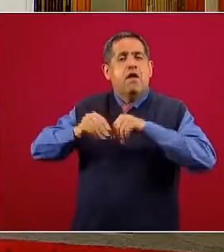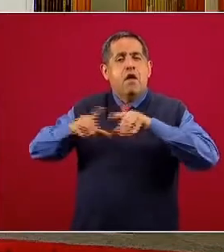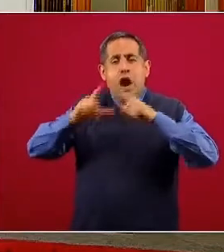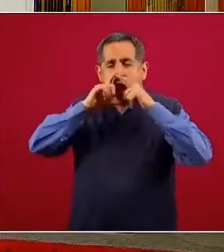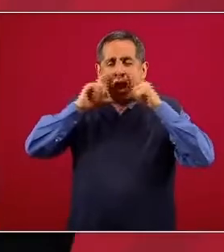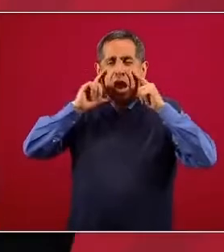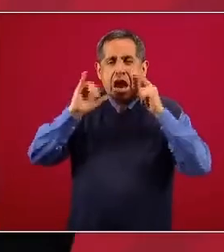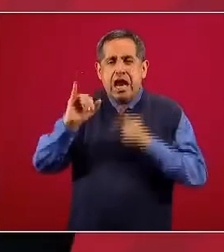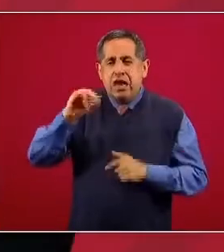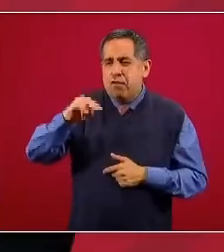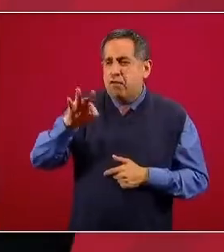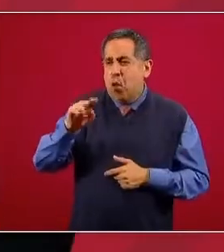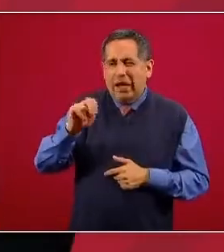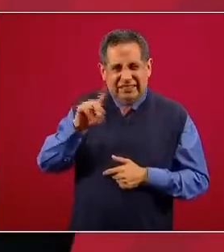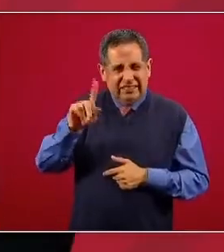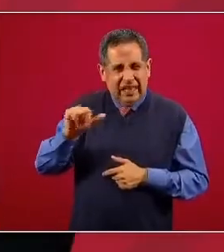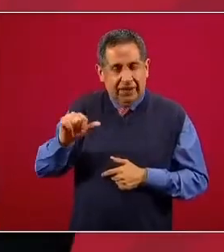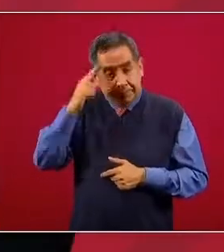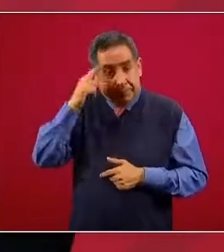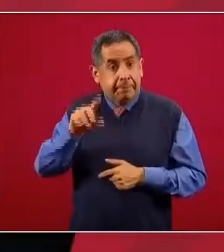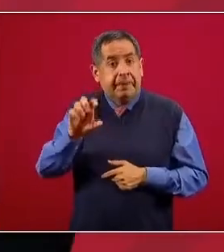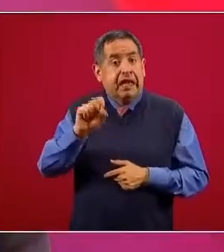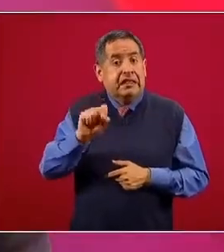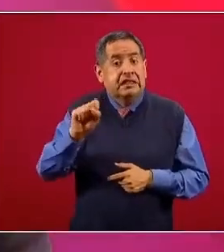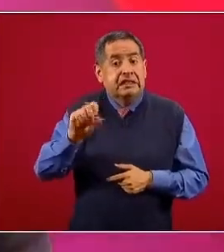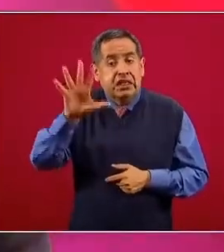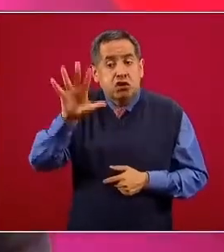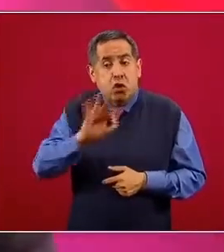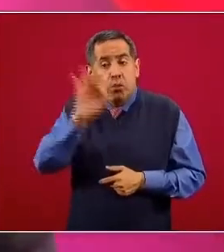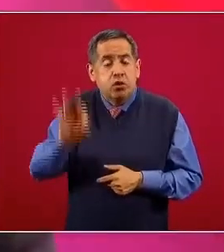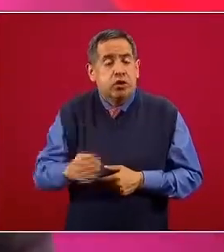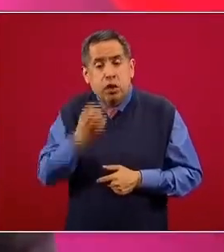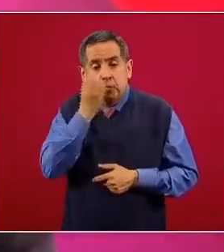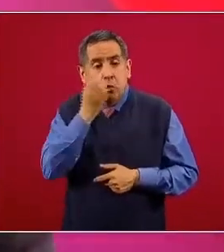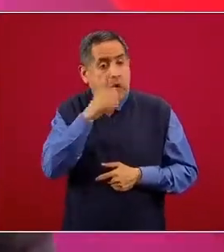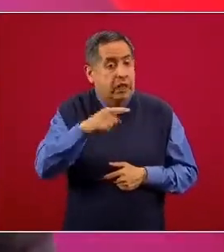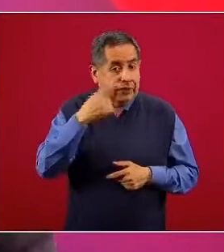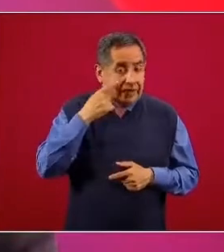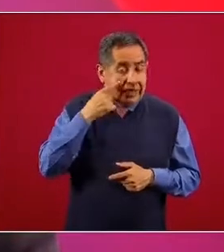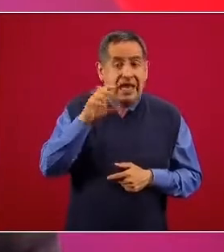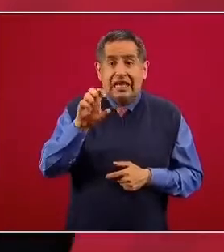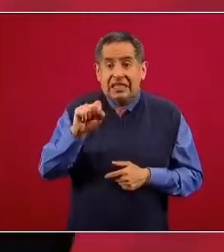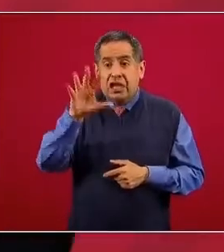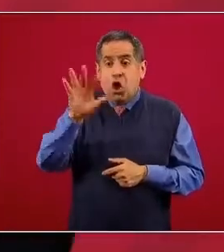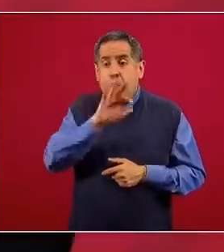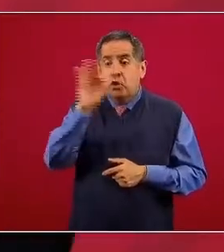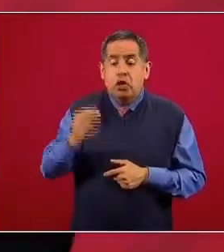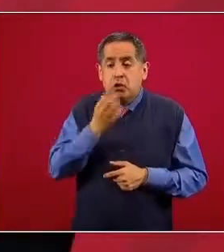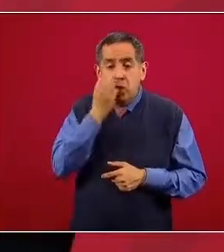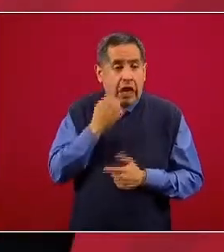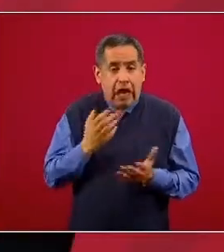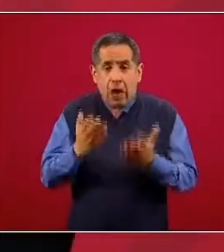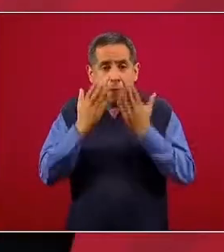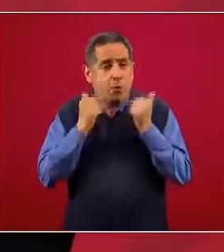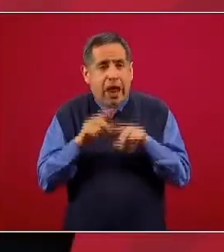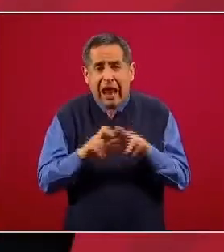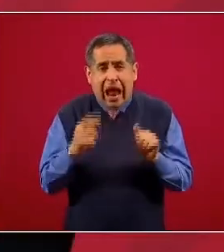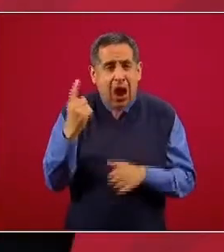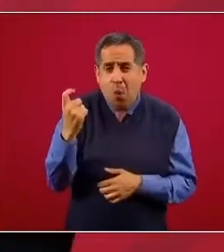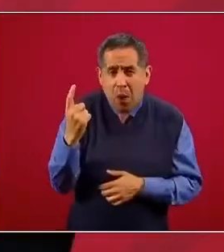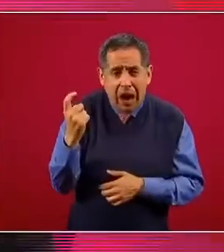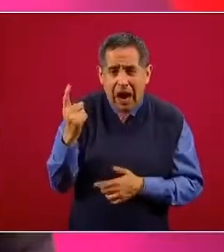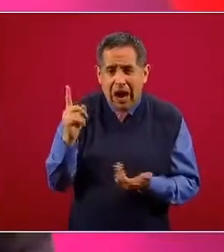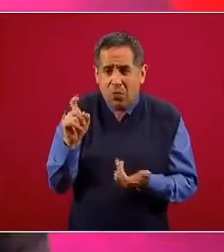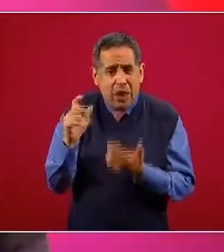más del 65% de las escuelas, 65%, no tenían agua,